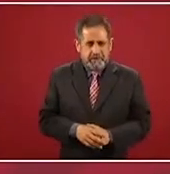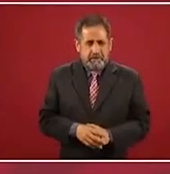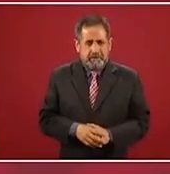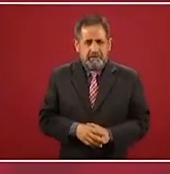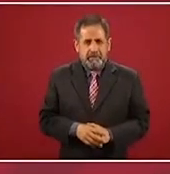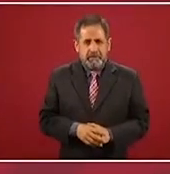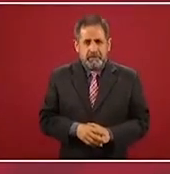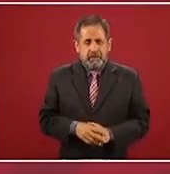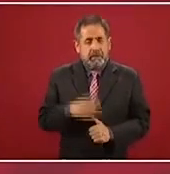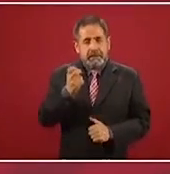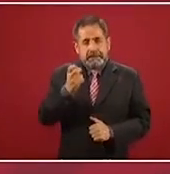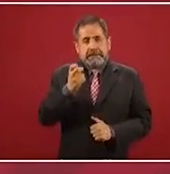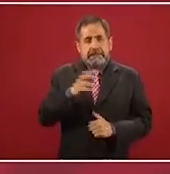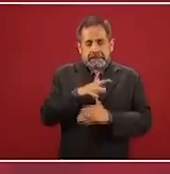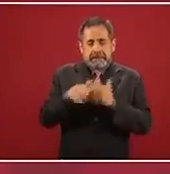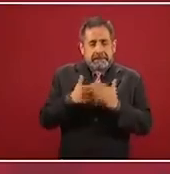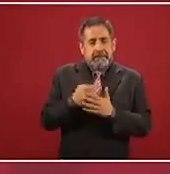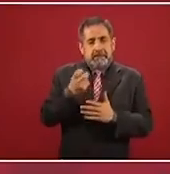Claro, todo eso